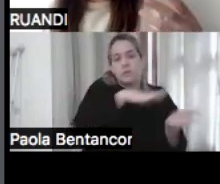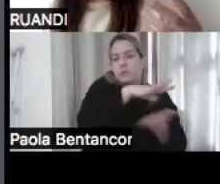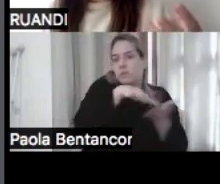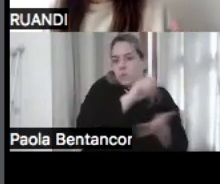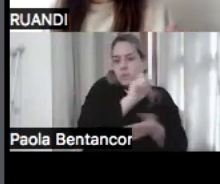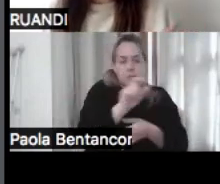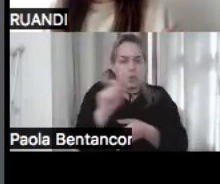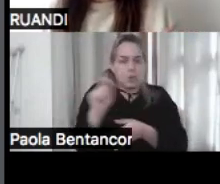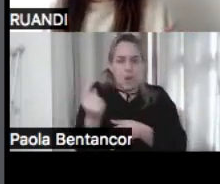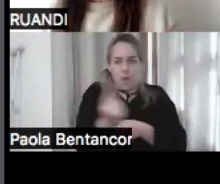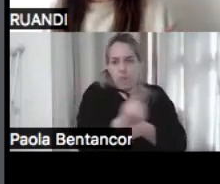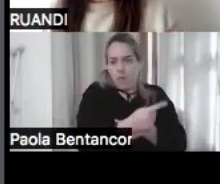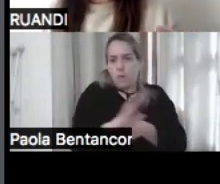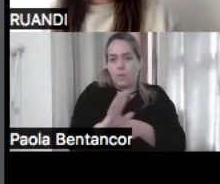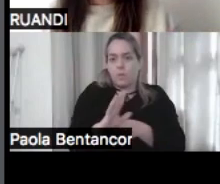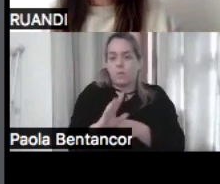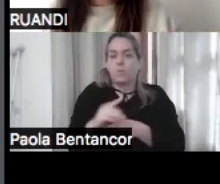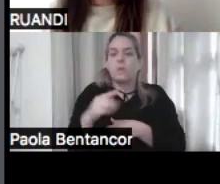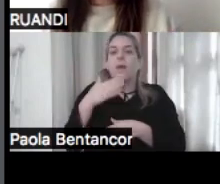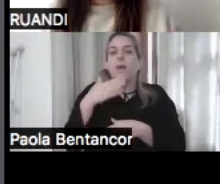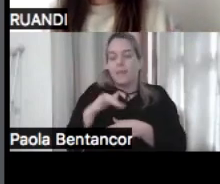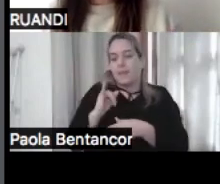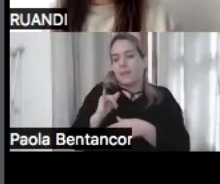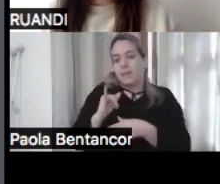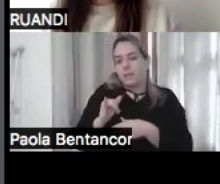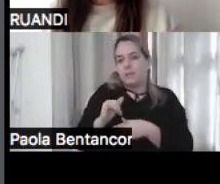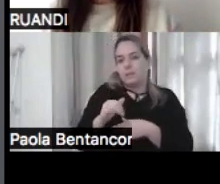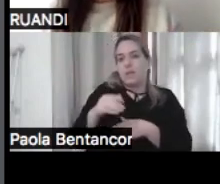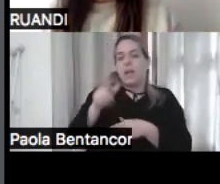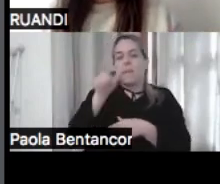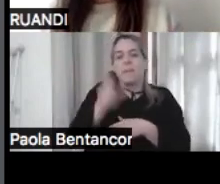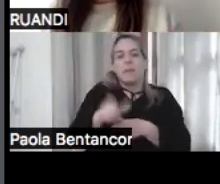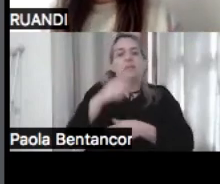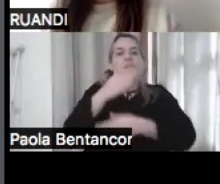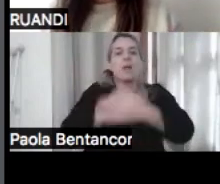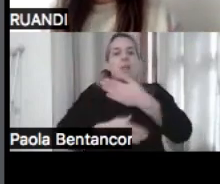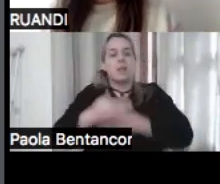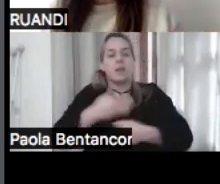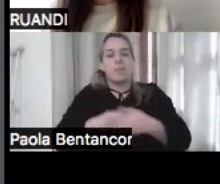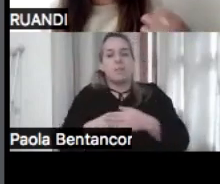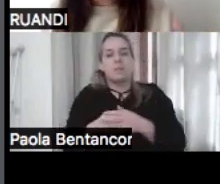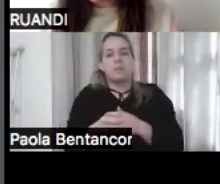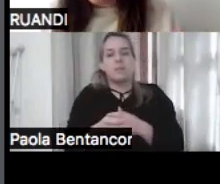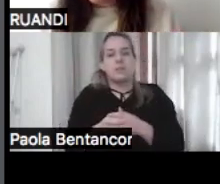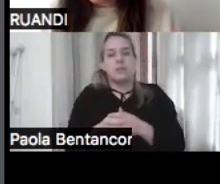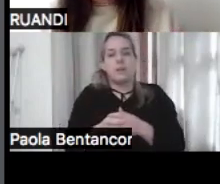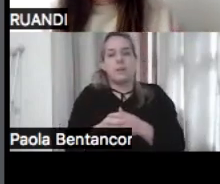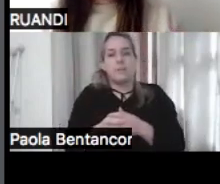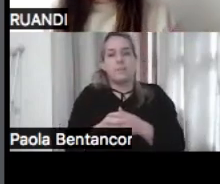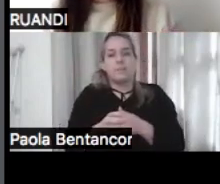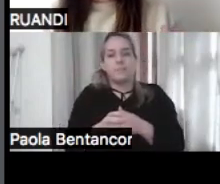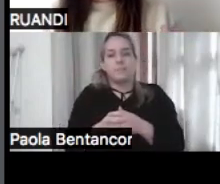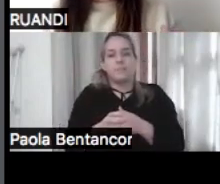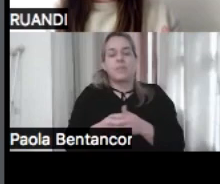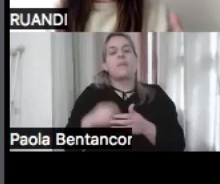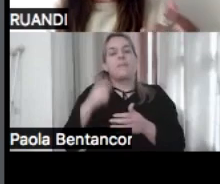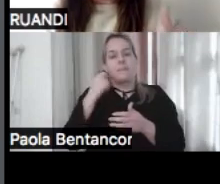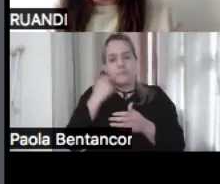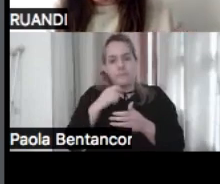Comprendo sí que, digamos que en caso de personas con discapacidad, hay una gran